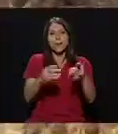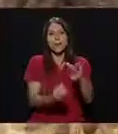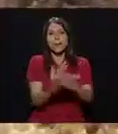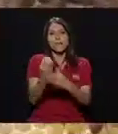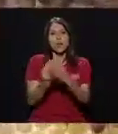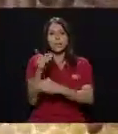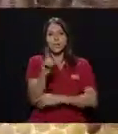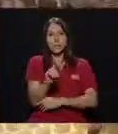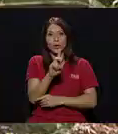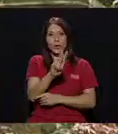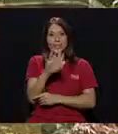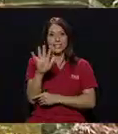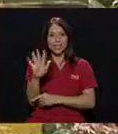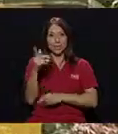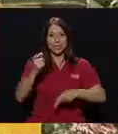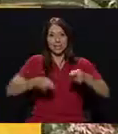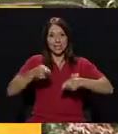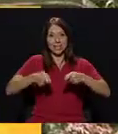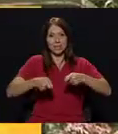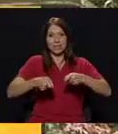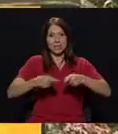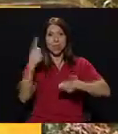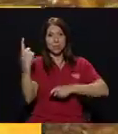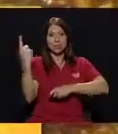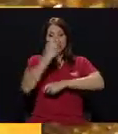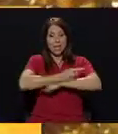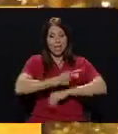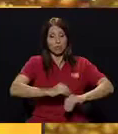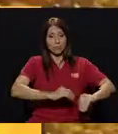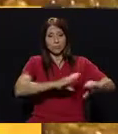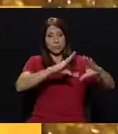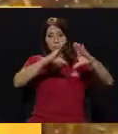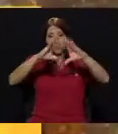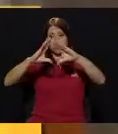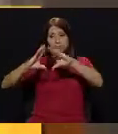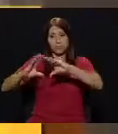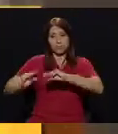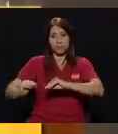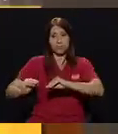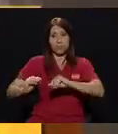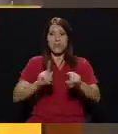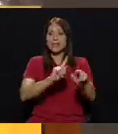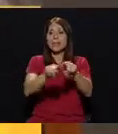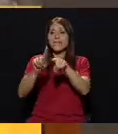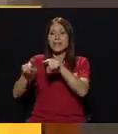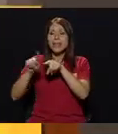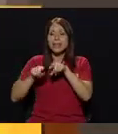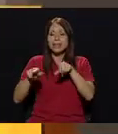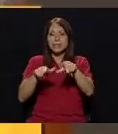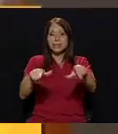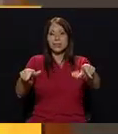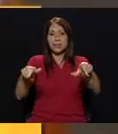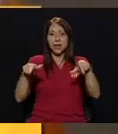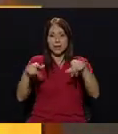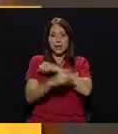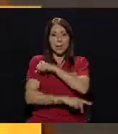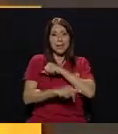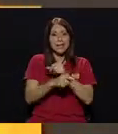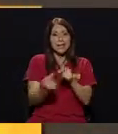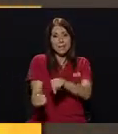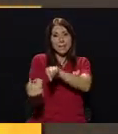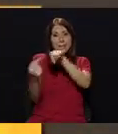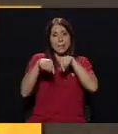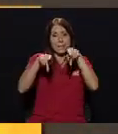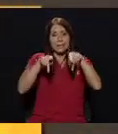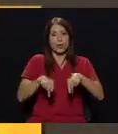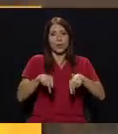25 de septiembre. Entonces es como un día, digamos, donde se reúnen productores de diferentes zonas del país